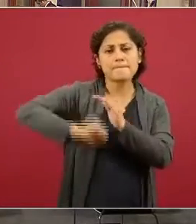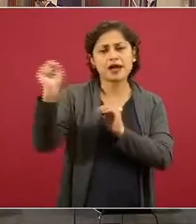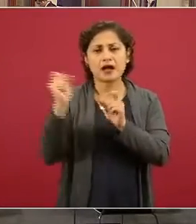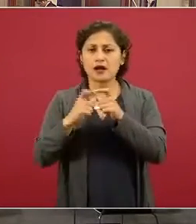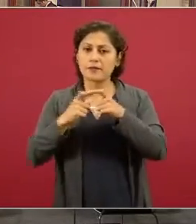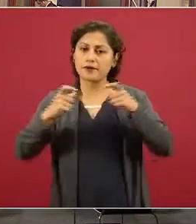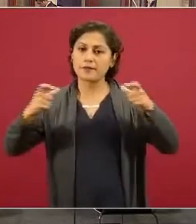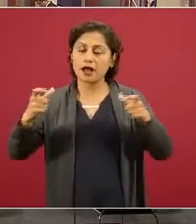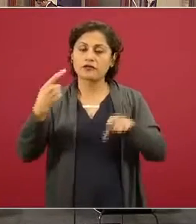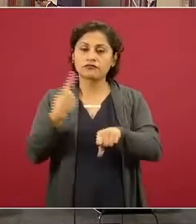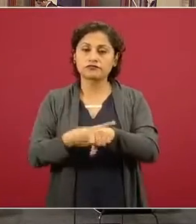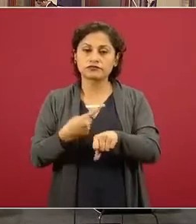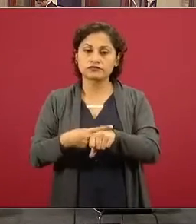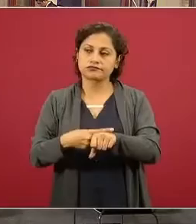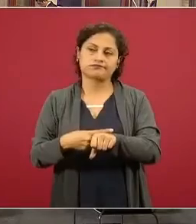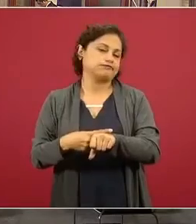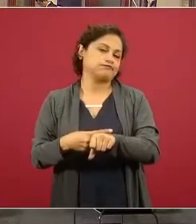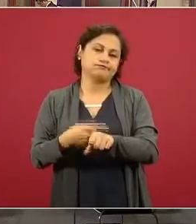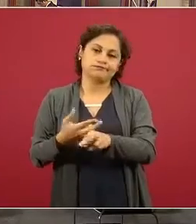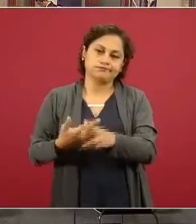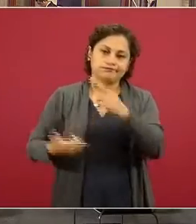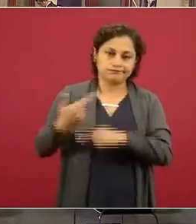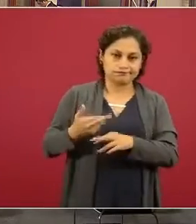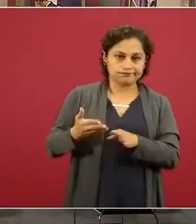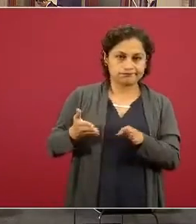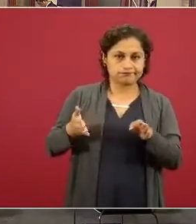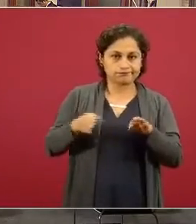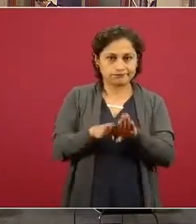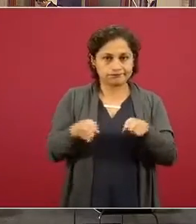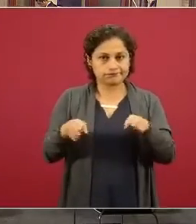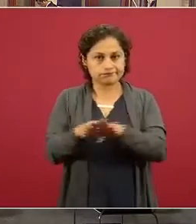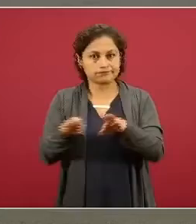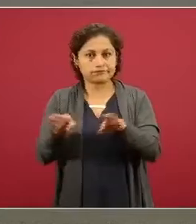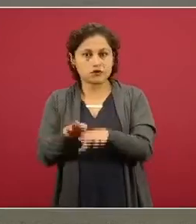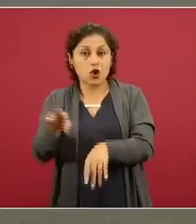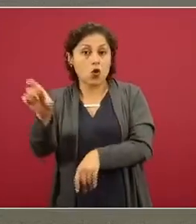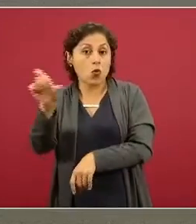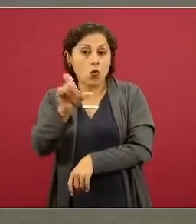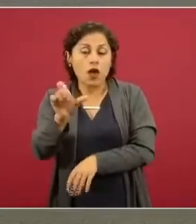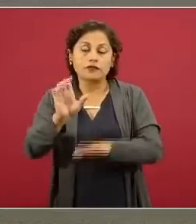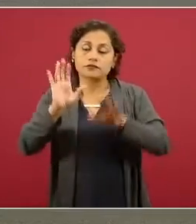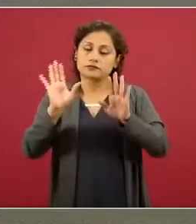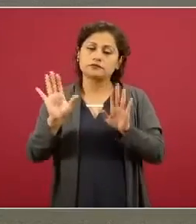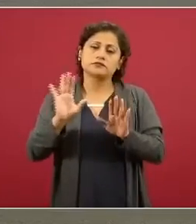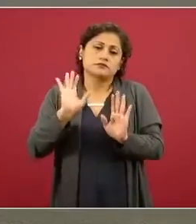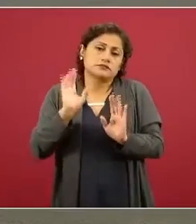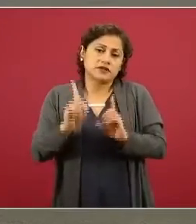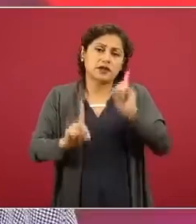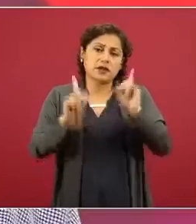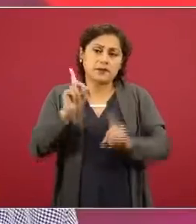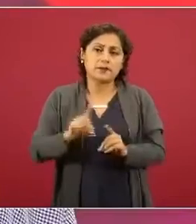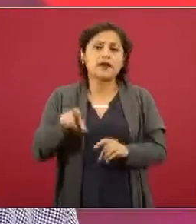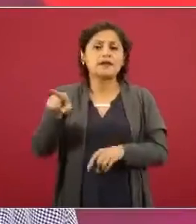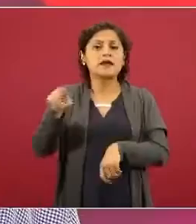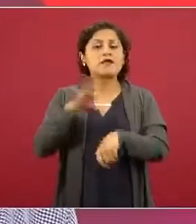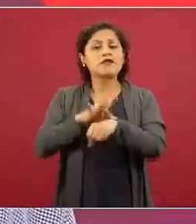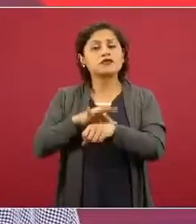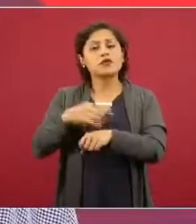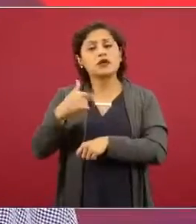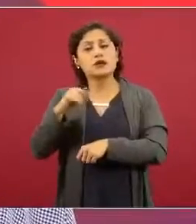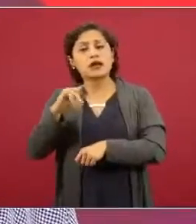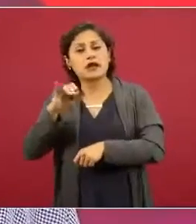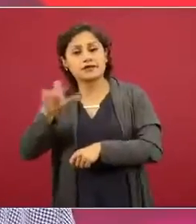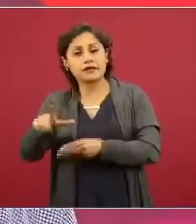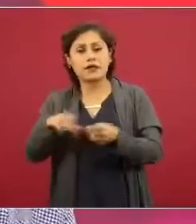sea necesario, ¿no? Y por eso va a ser importante, y posiblemente ya lo comentaré ahí con el doctor López-Gatell, el doctor Ricardo Cortés, volver a presentar